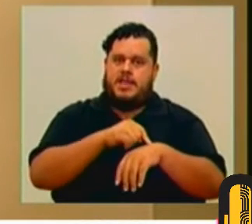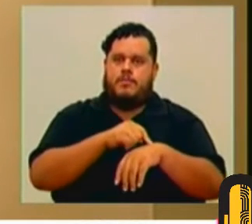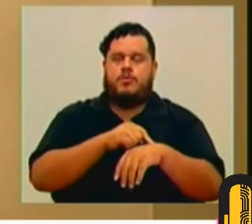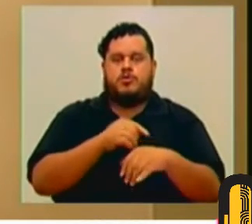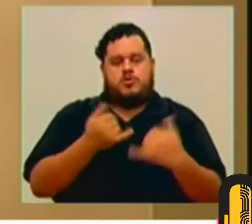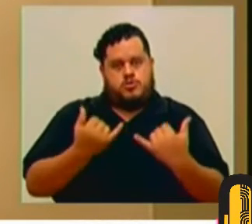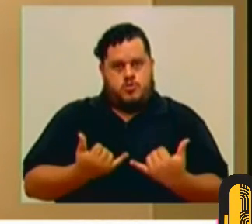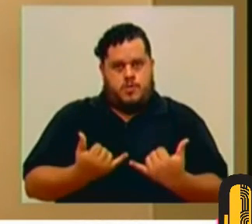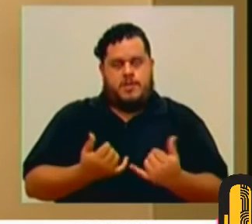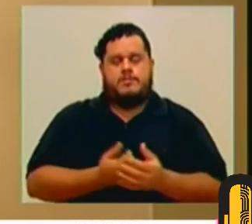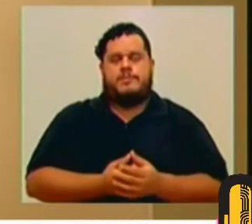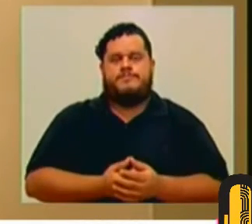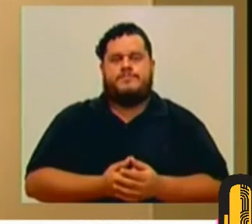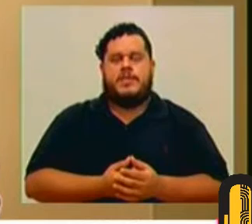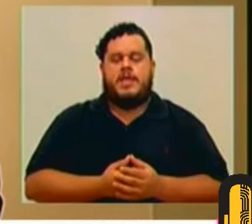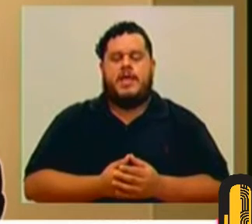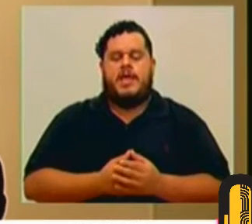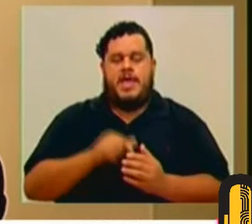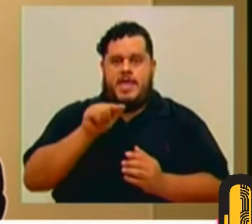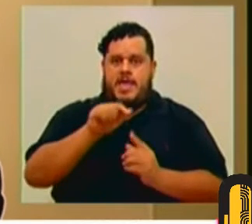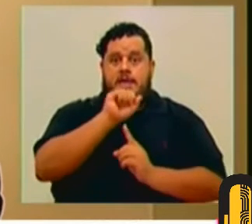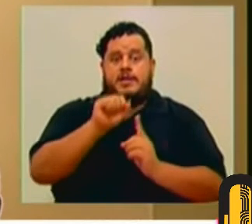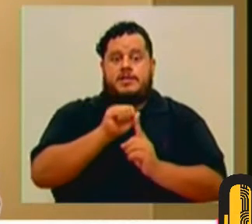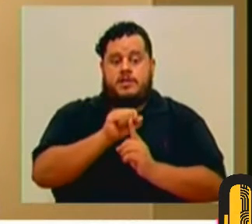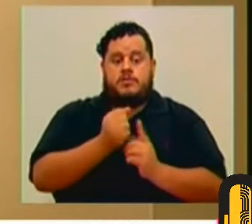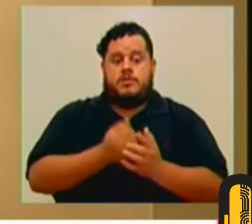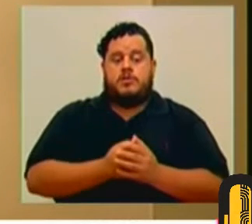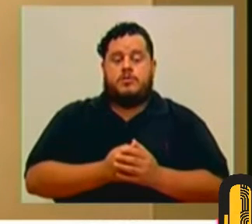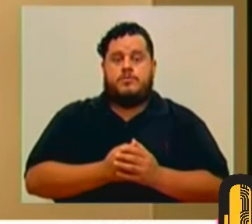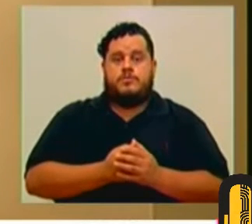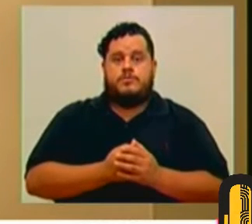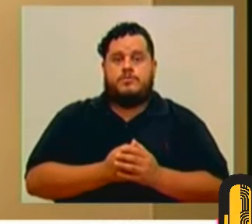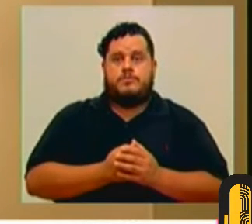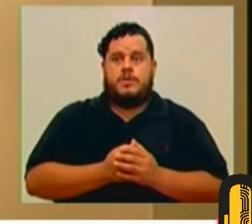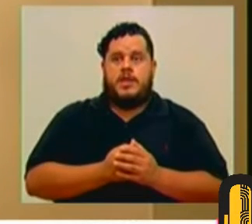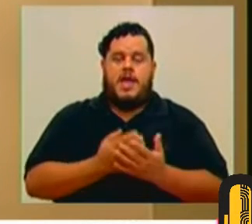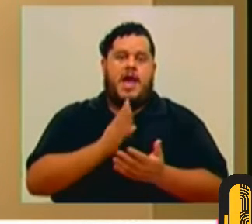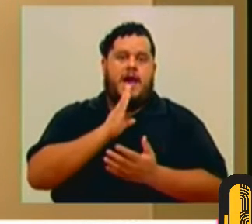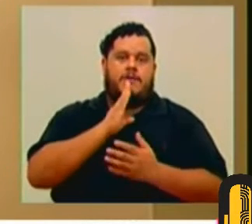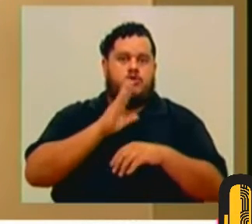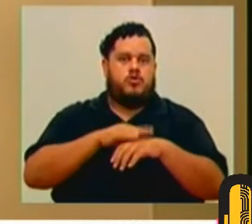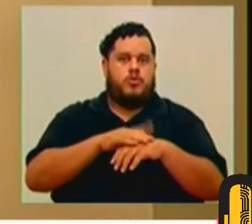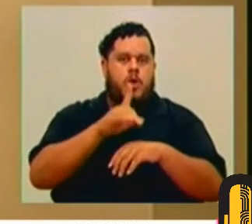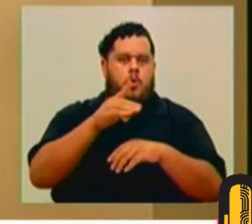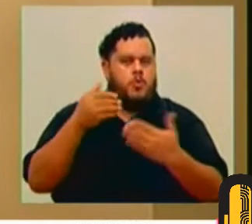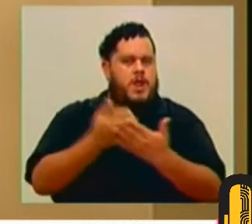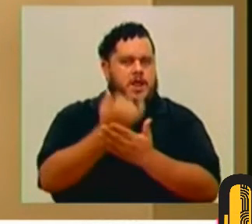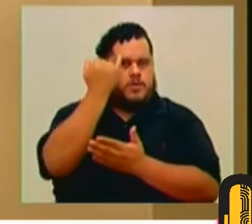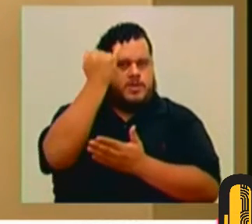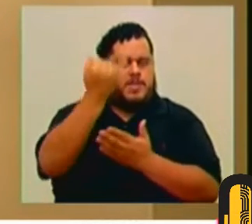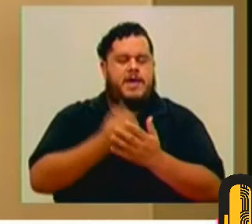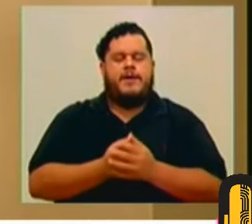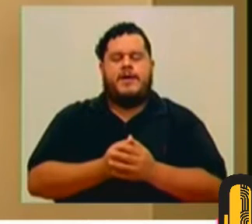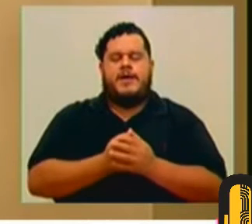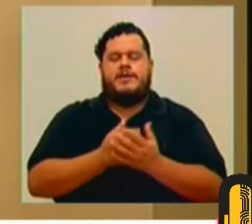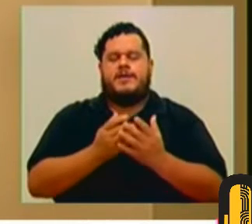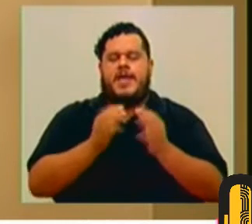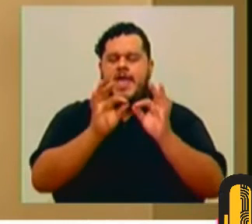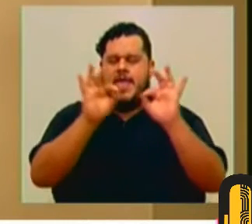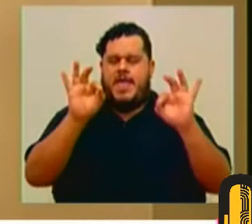actual. En este caso, referidos a una iniciativa que se enmarca